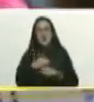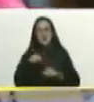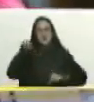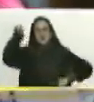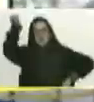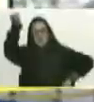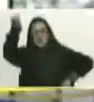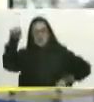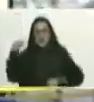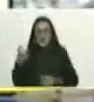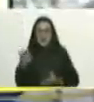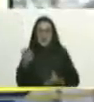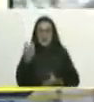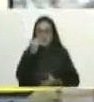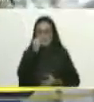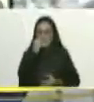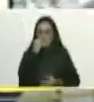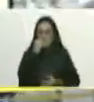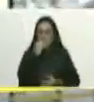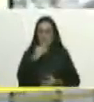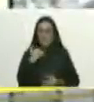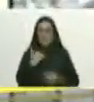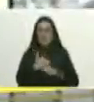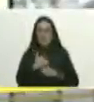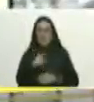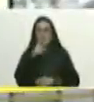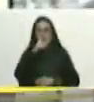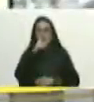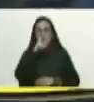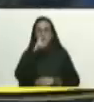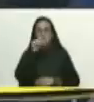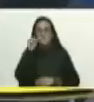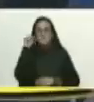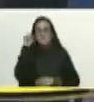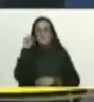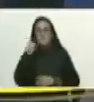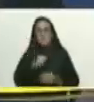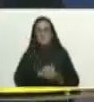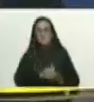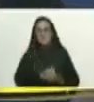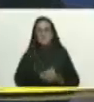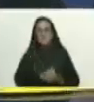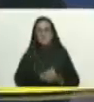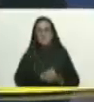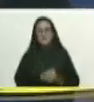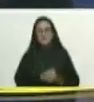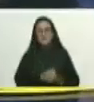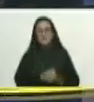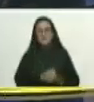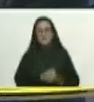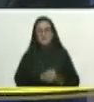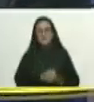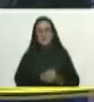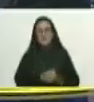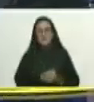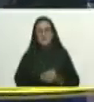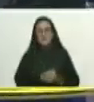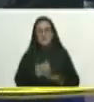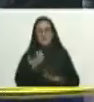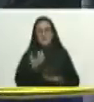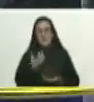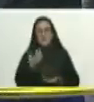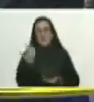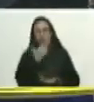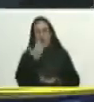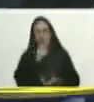paseamos. Superbigote pasea a Superman y se lo vacila. Hay que tener buen humor, vale,